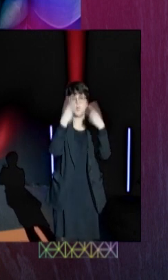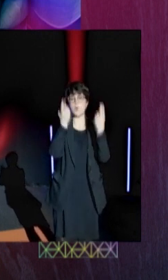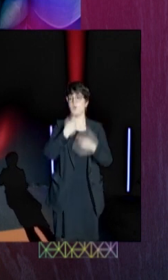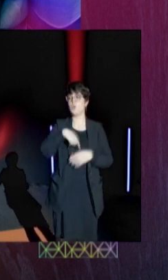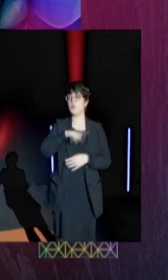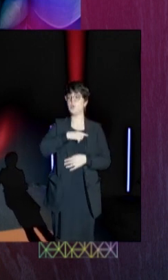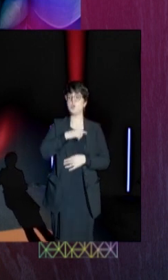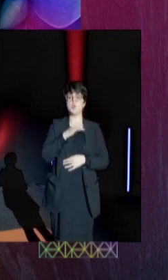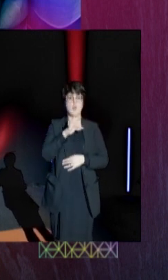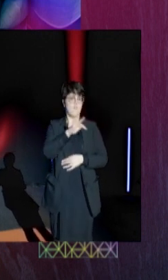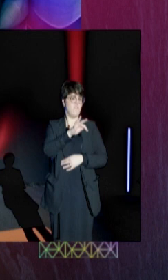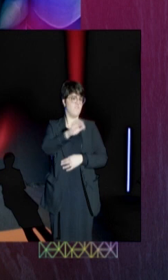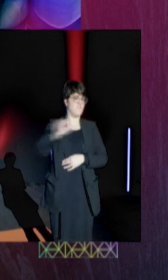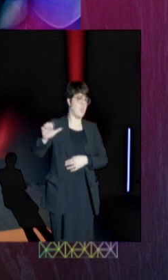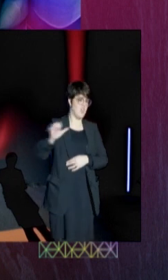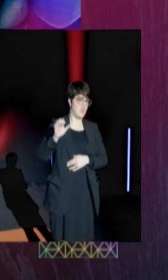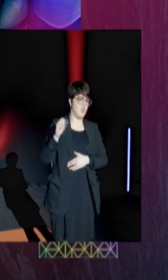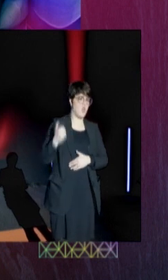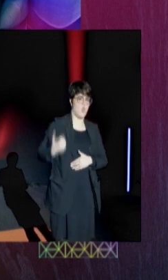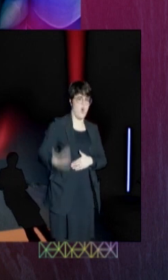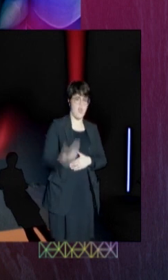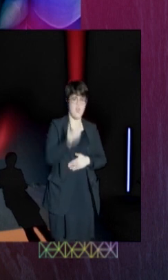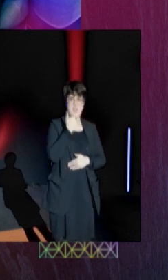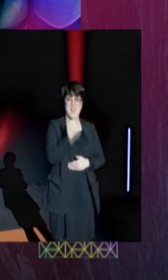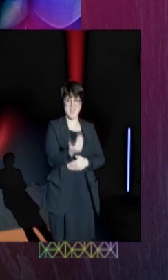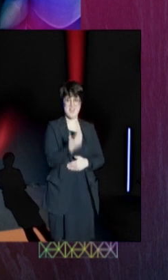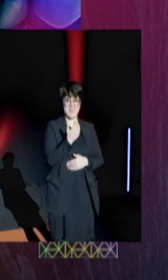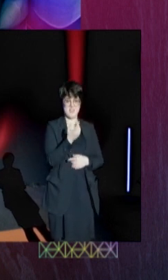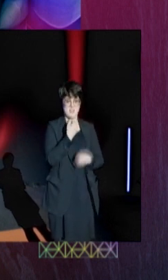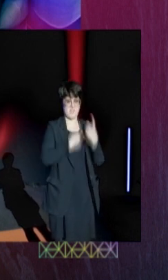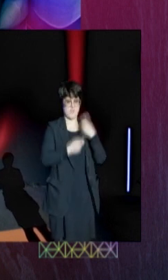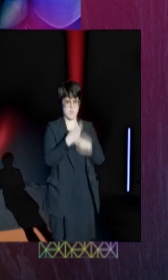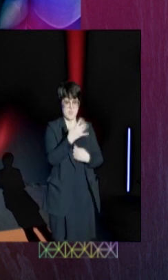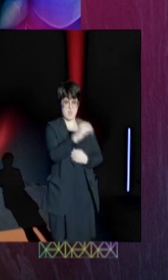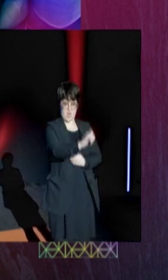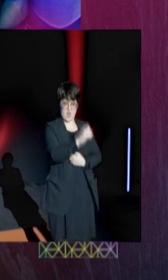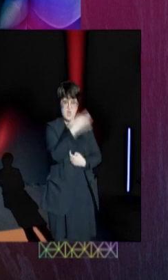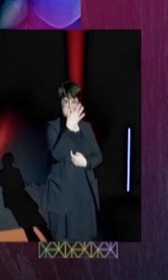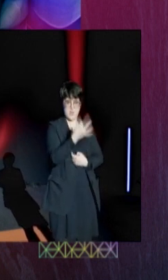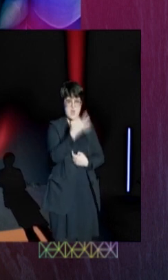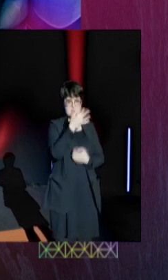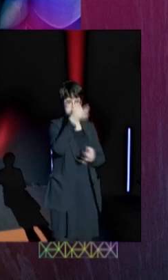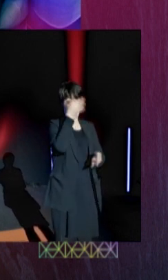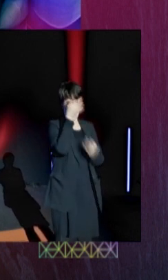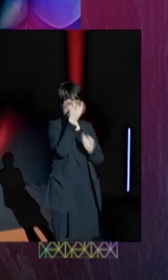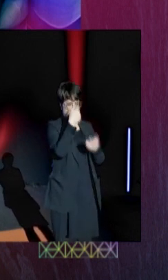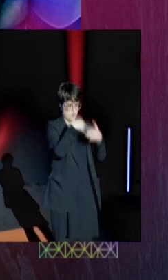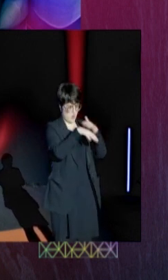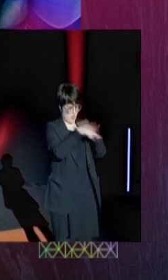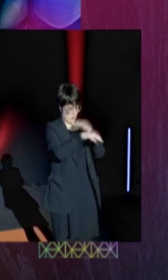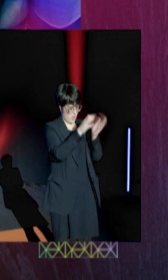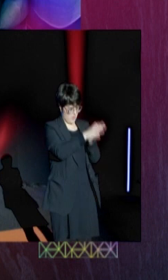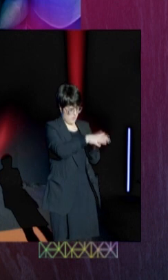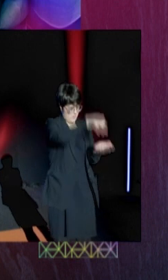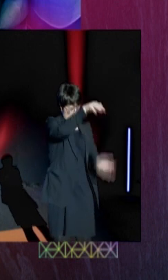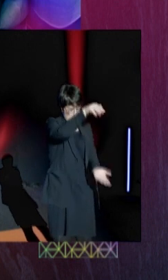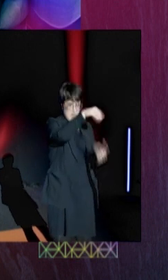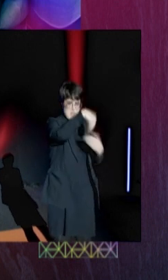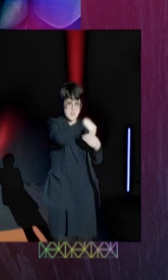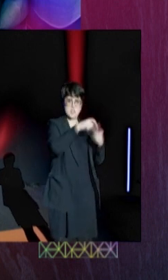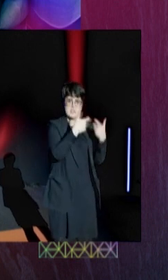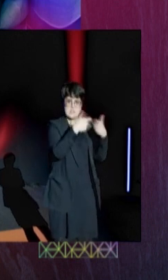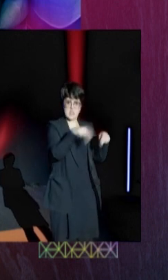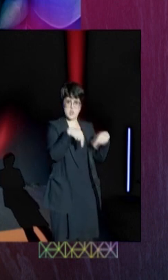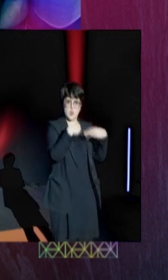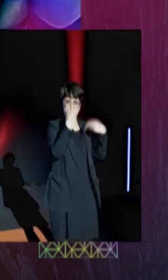que por la información que que tenemos los datos que que acumulamos y documentos en el sector público el cómo los